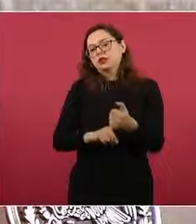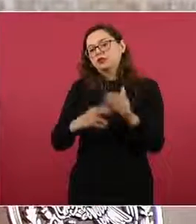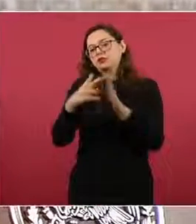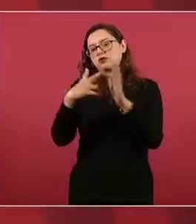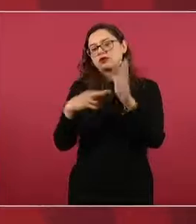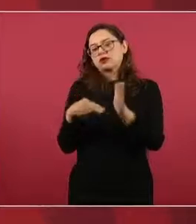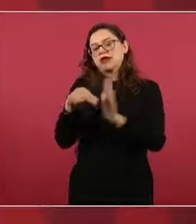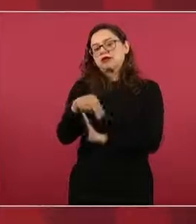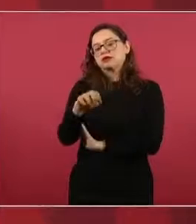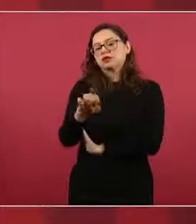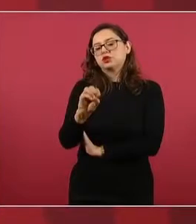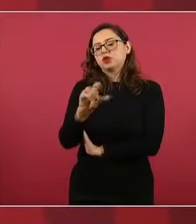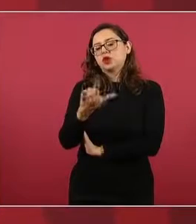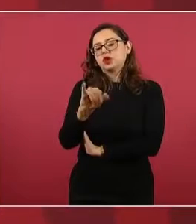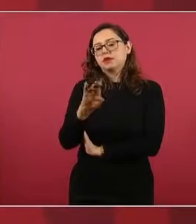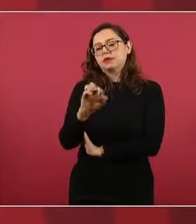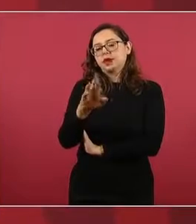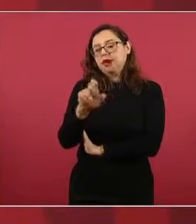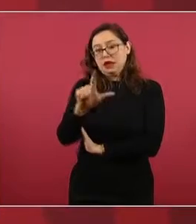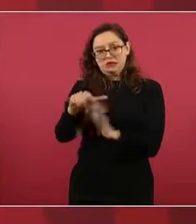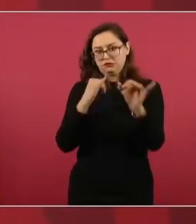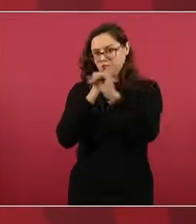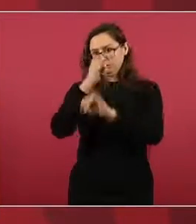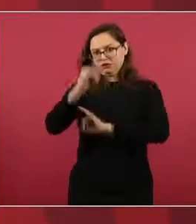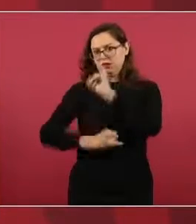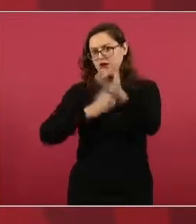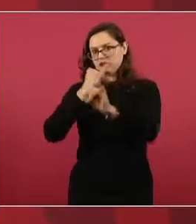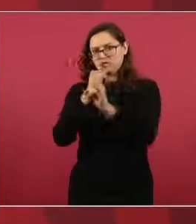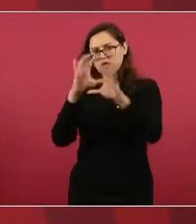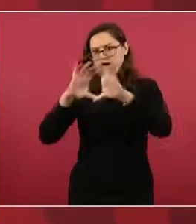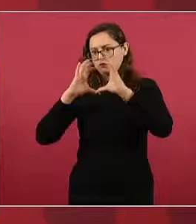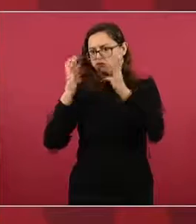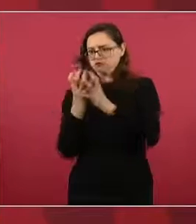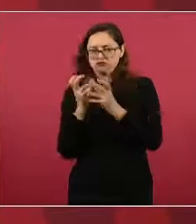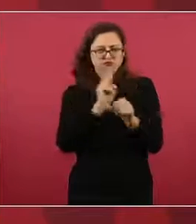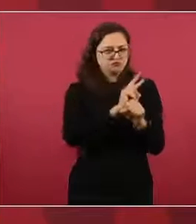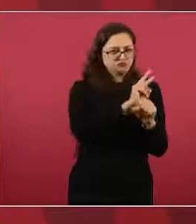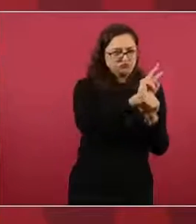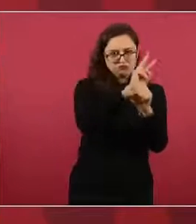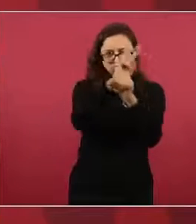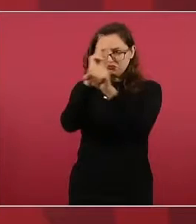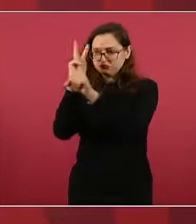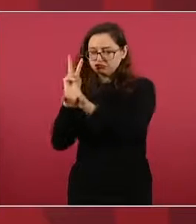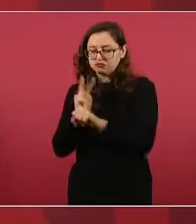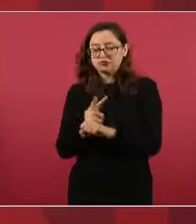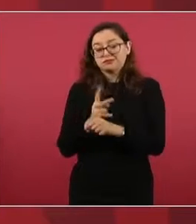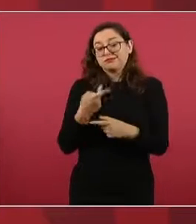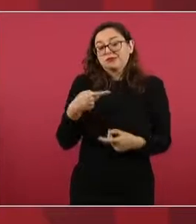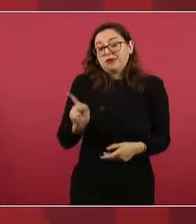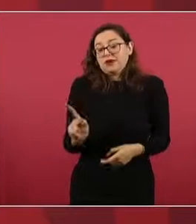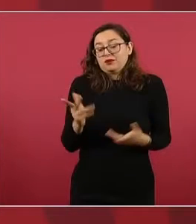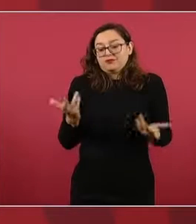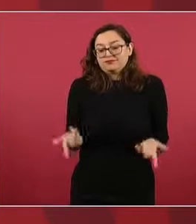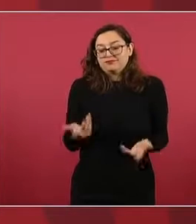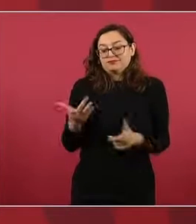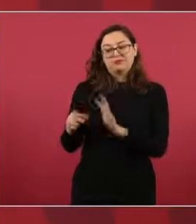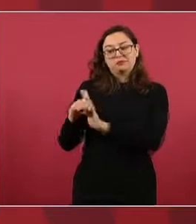pero que están en franca decadencia.